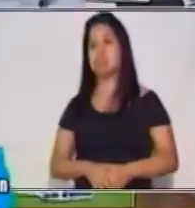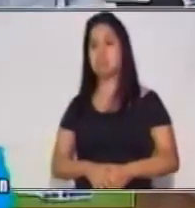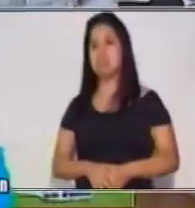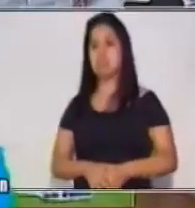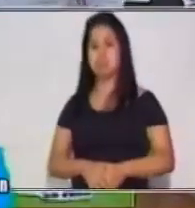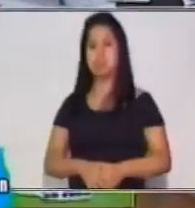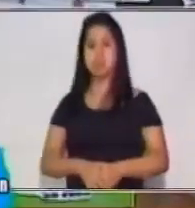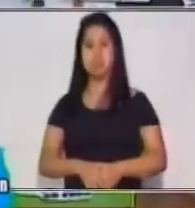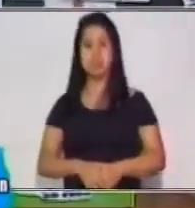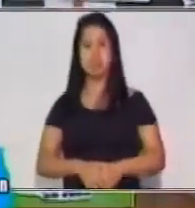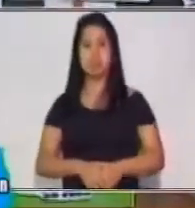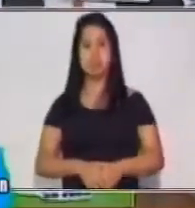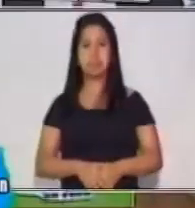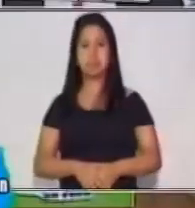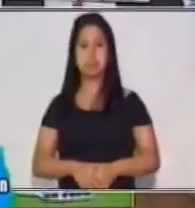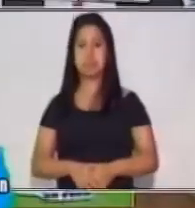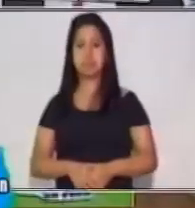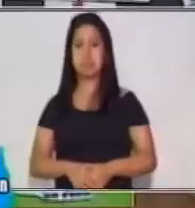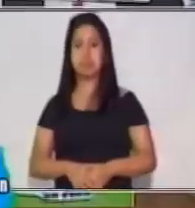¿Vamos bien?